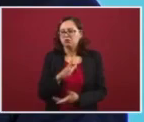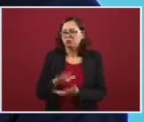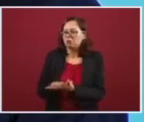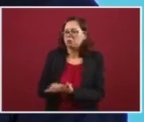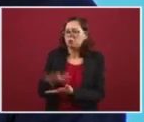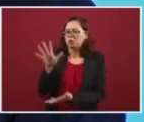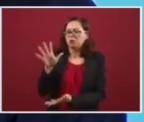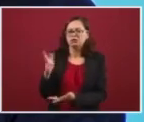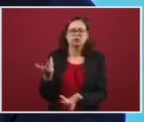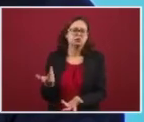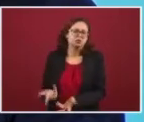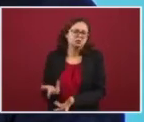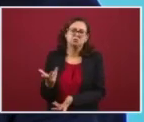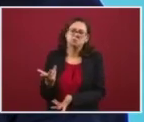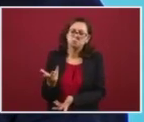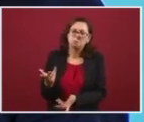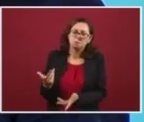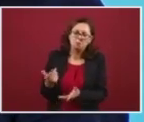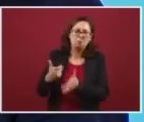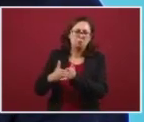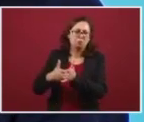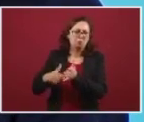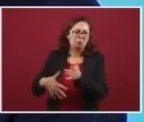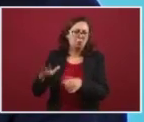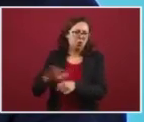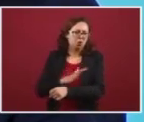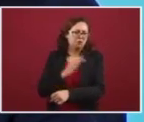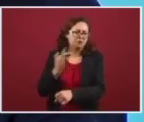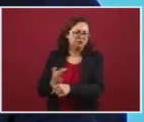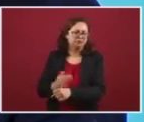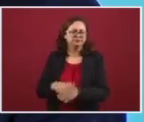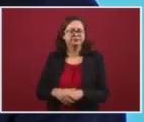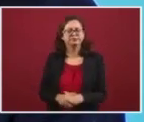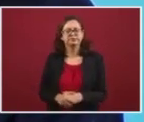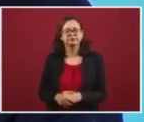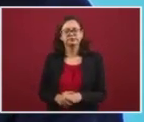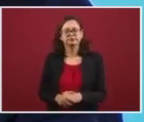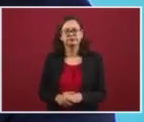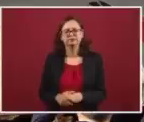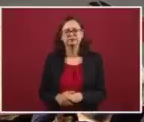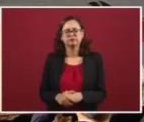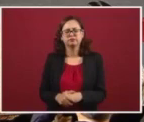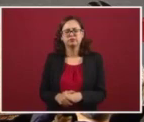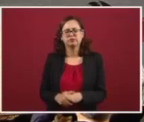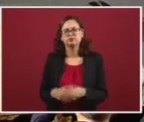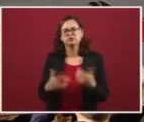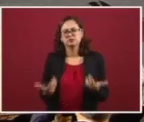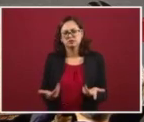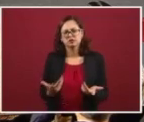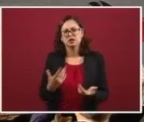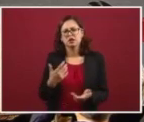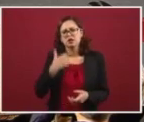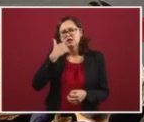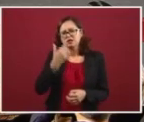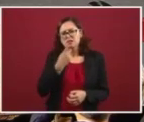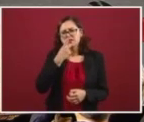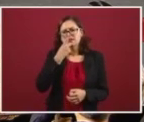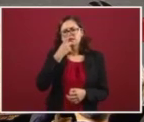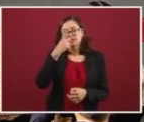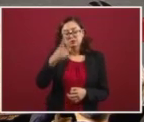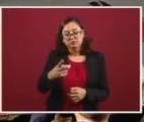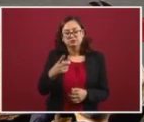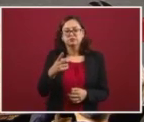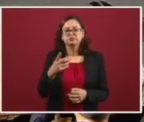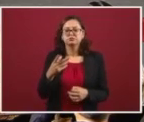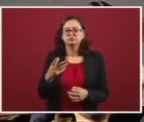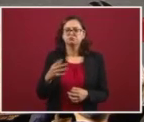ser lotes interesantes a un precio no tan elevado. Entonces, pues sí, es el sentido es comentarles que sí hemos tenido una gran influencia,